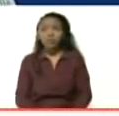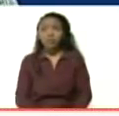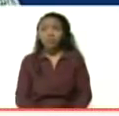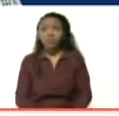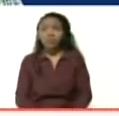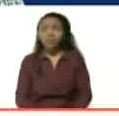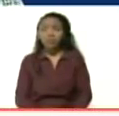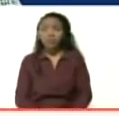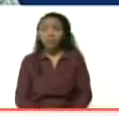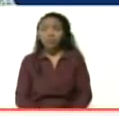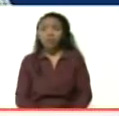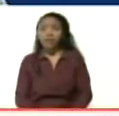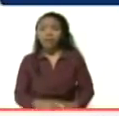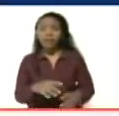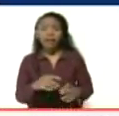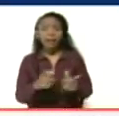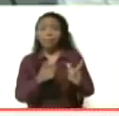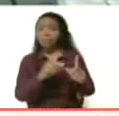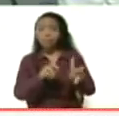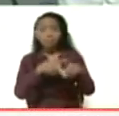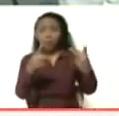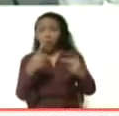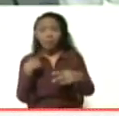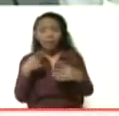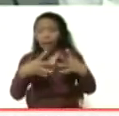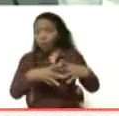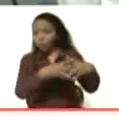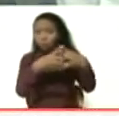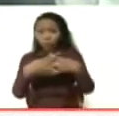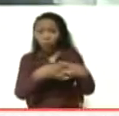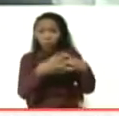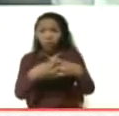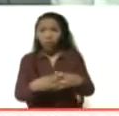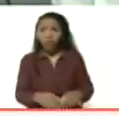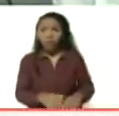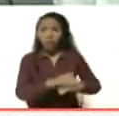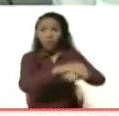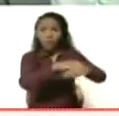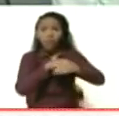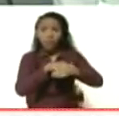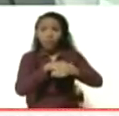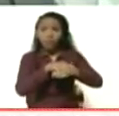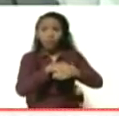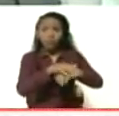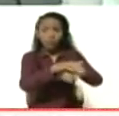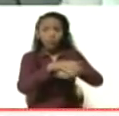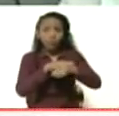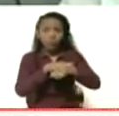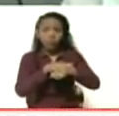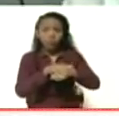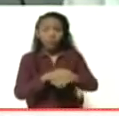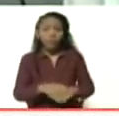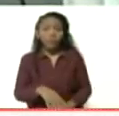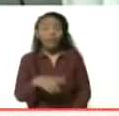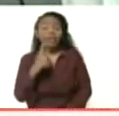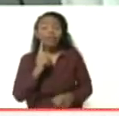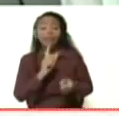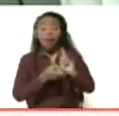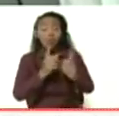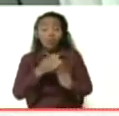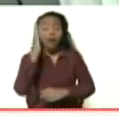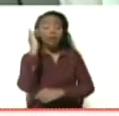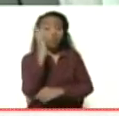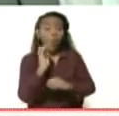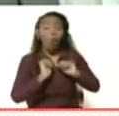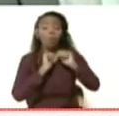Reuters de Reino Unido. Reuters. Buenas tardes, señor presidente. Brian. Desde que las sanciones comenzaron